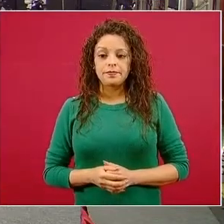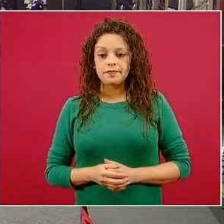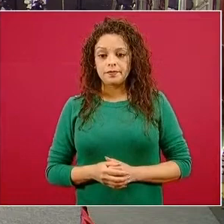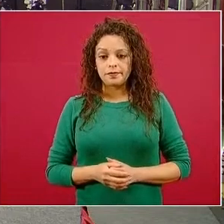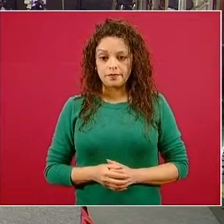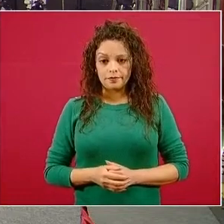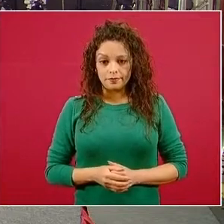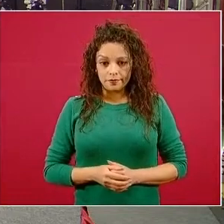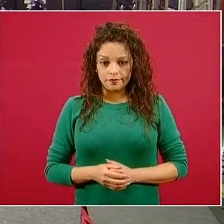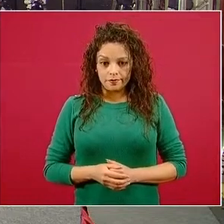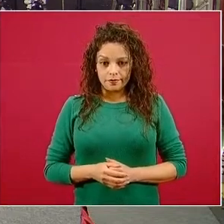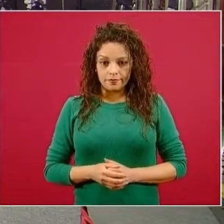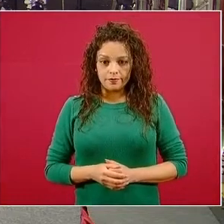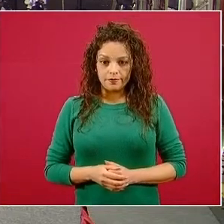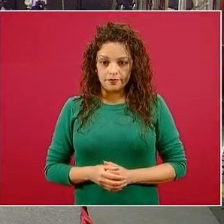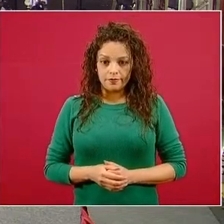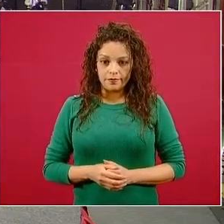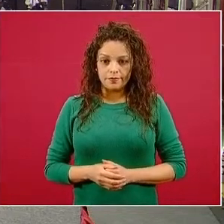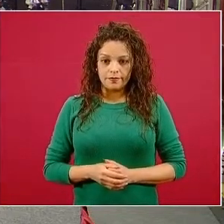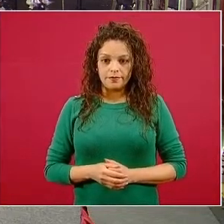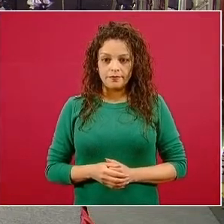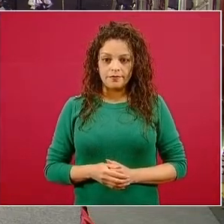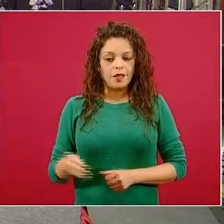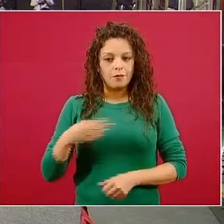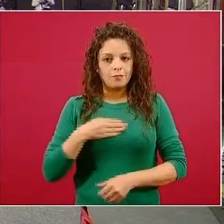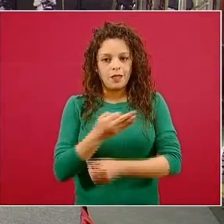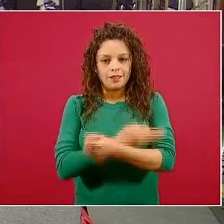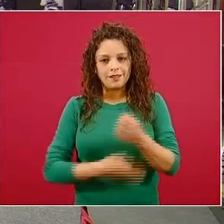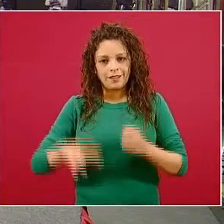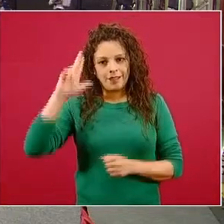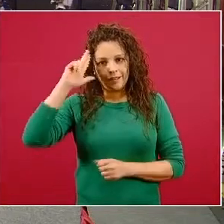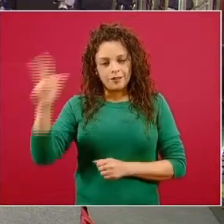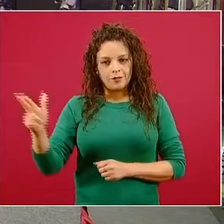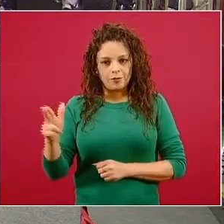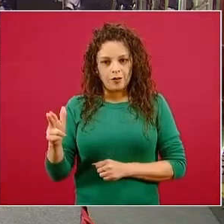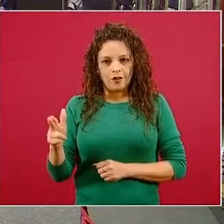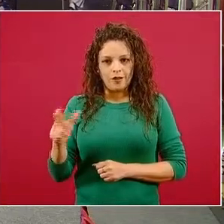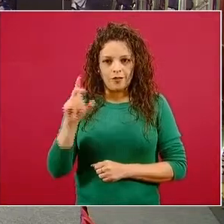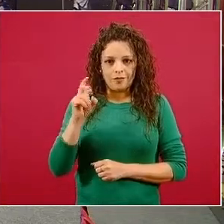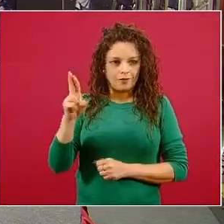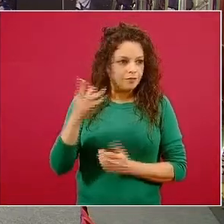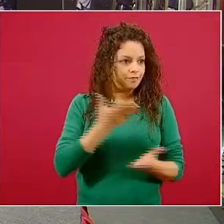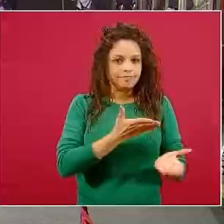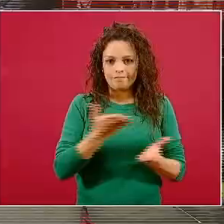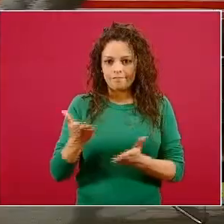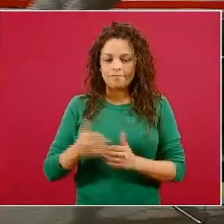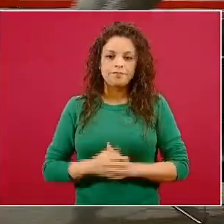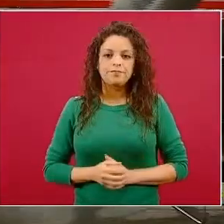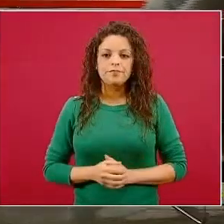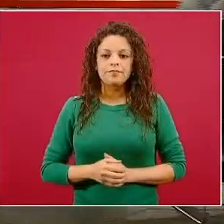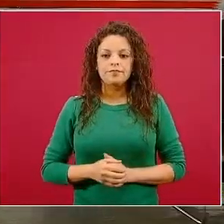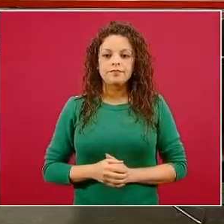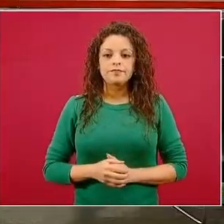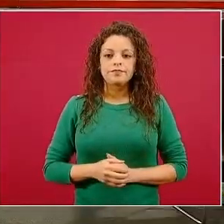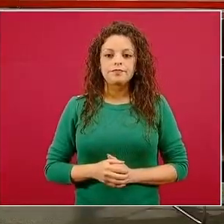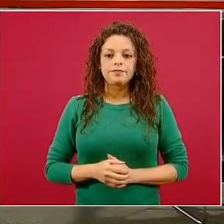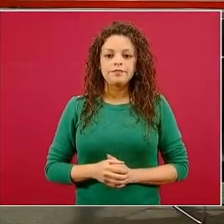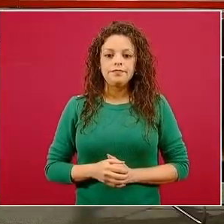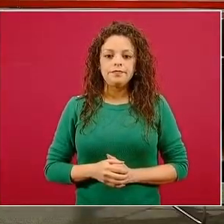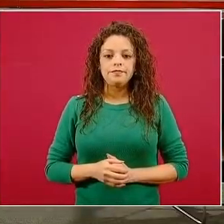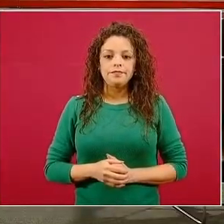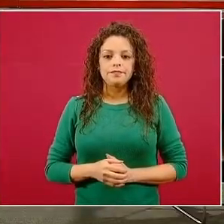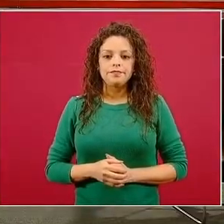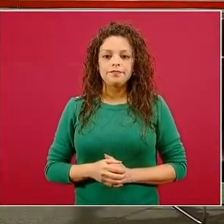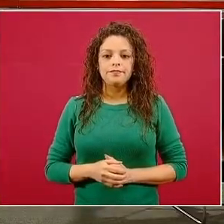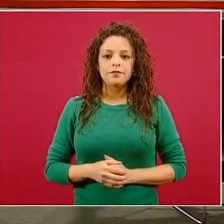and Roll. Hola, buenas tardes para los doctores Hugo López-Gatell, José Luis Salomía, para la doctora Aletze,